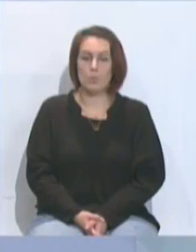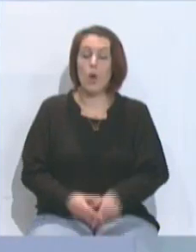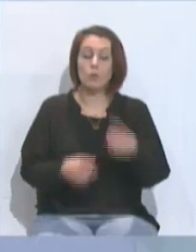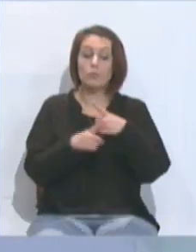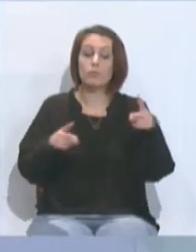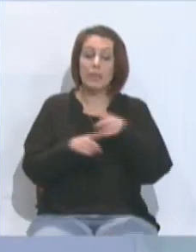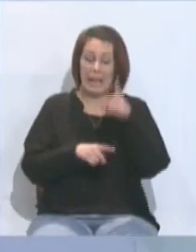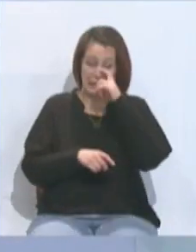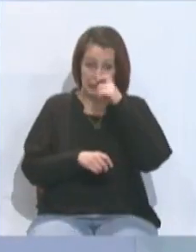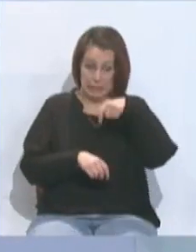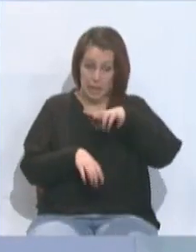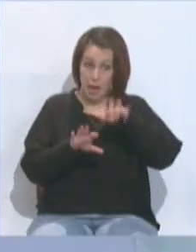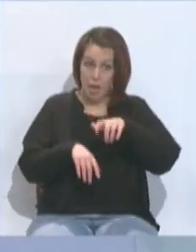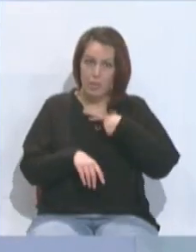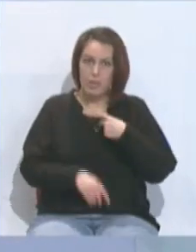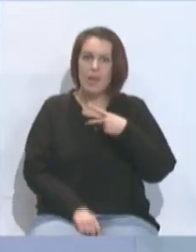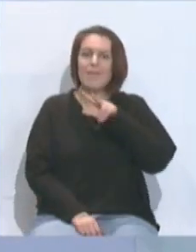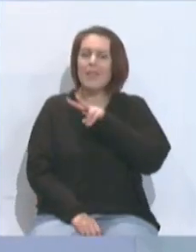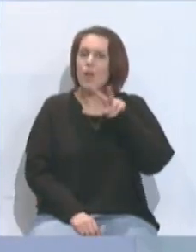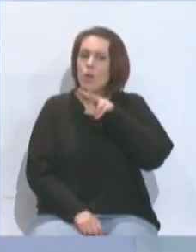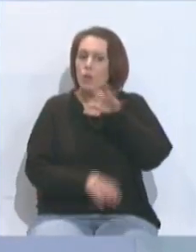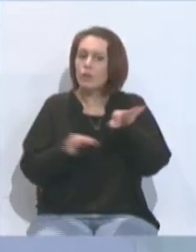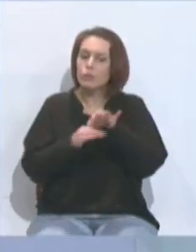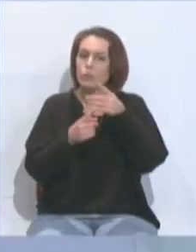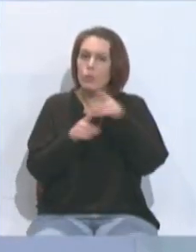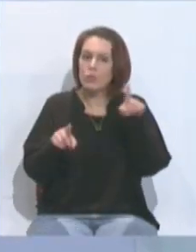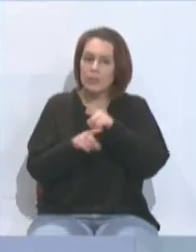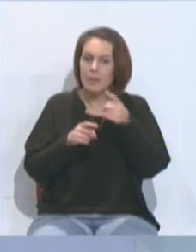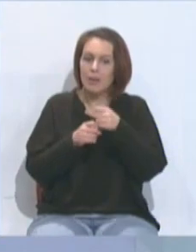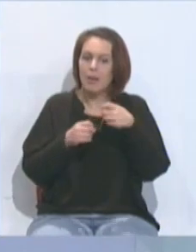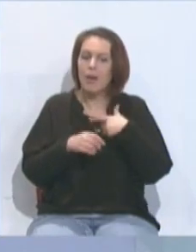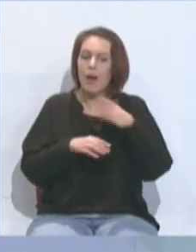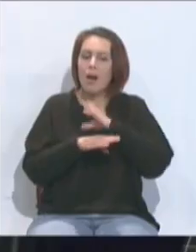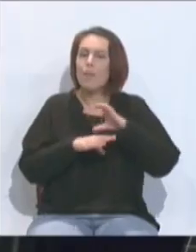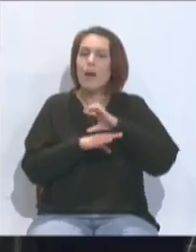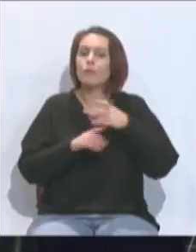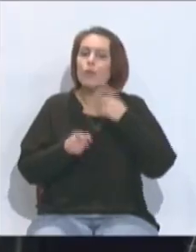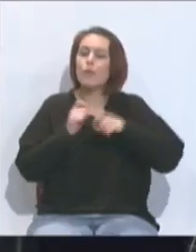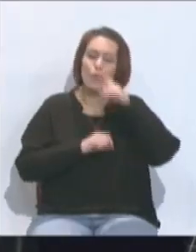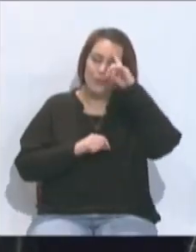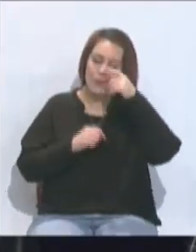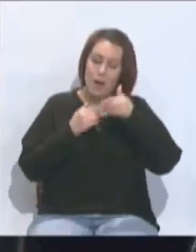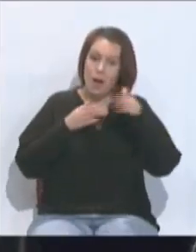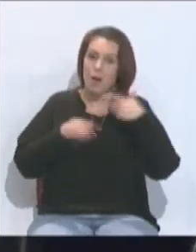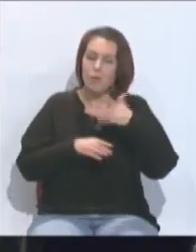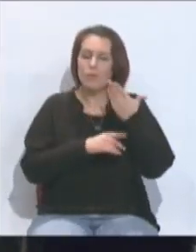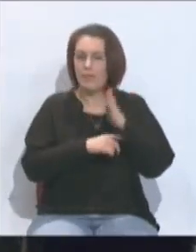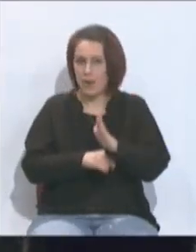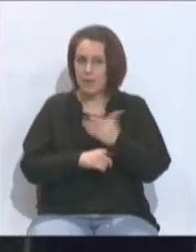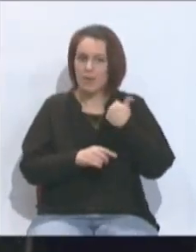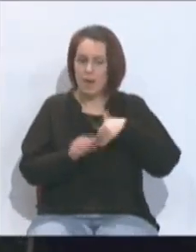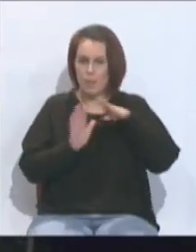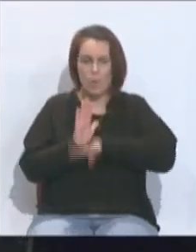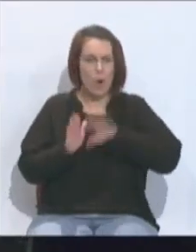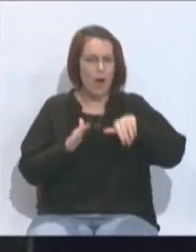La Orquesta Barroca de Cádiz ha abierto el 22º ciclo de música de cámara de la Asociación Cultura, una oferta con la que se han